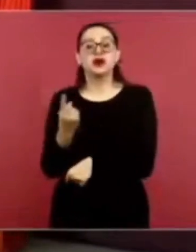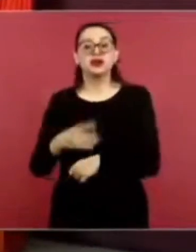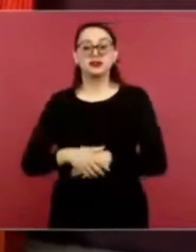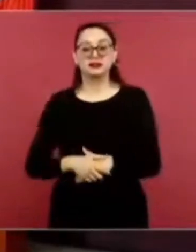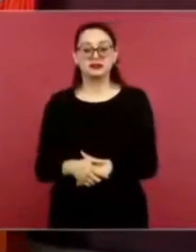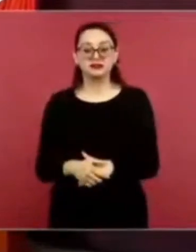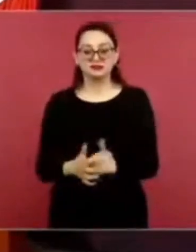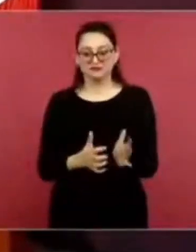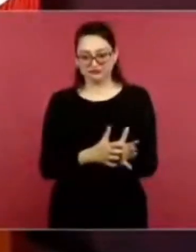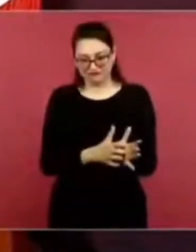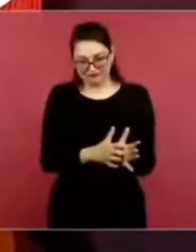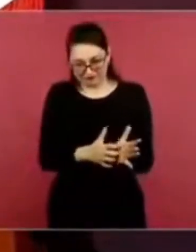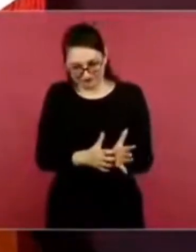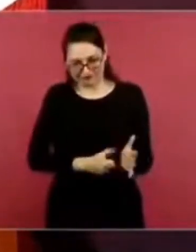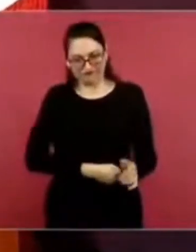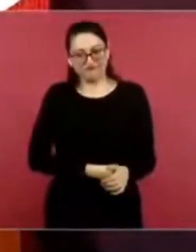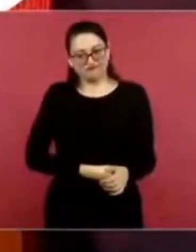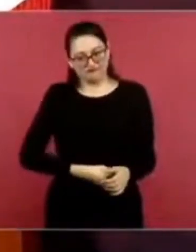tenemos finanzas